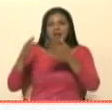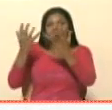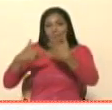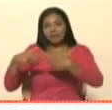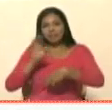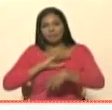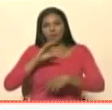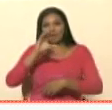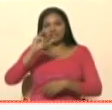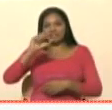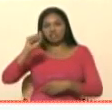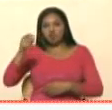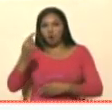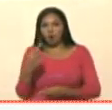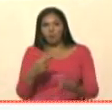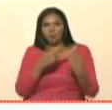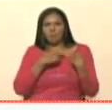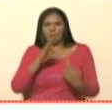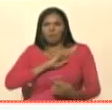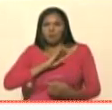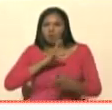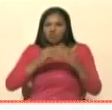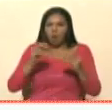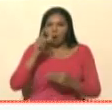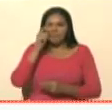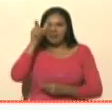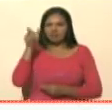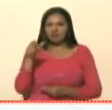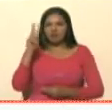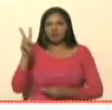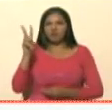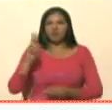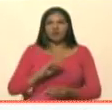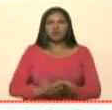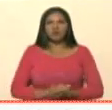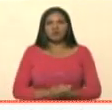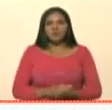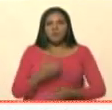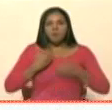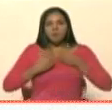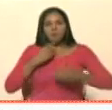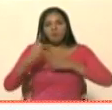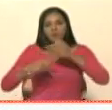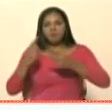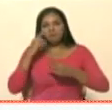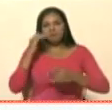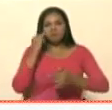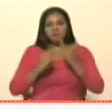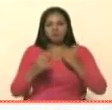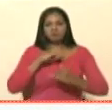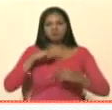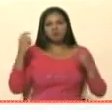pertenece a todas las venezolanas y a todos los venezolanos. Miércoles productivo, vamos a terminar esta jornada entonces.